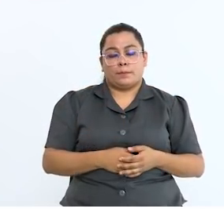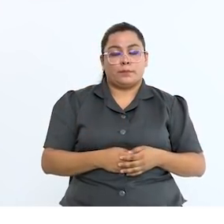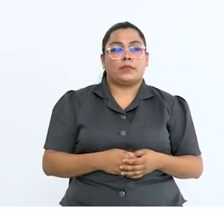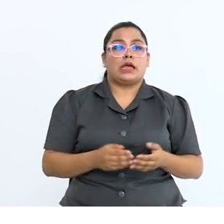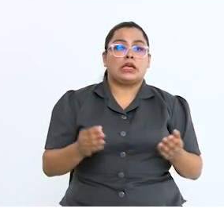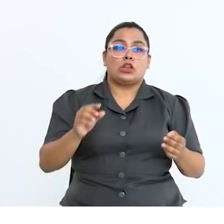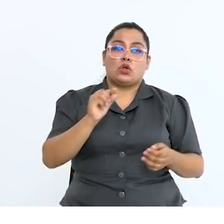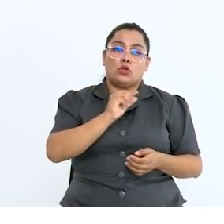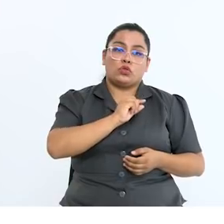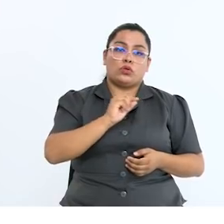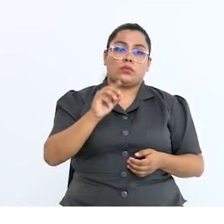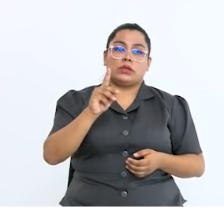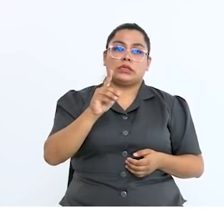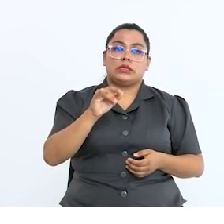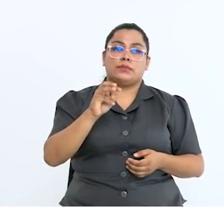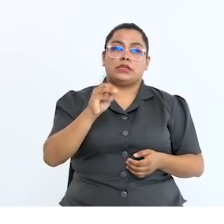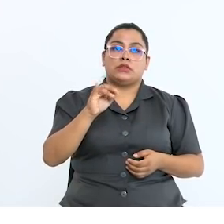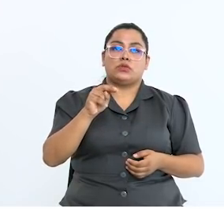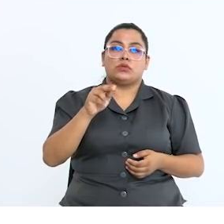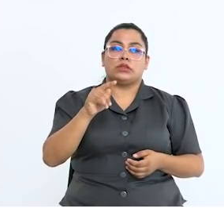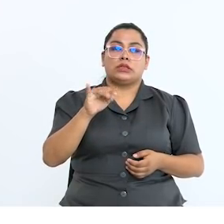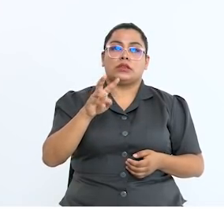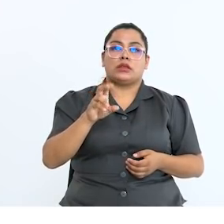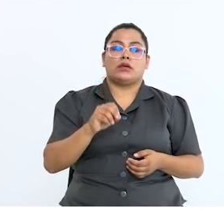nombres diminutivos. En la unidad